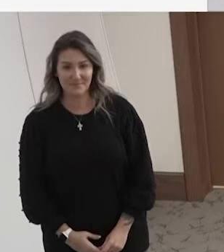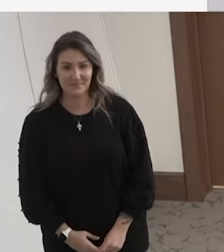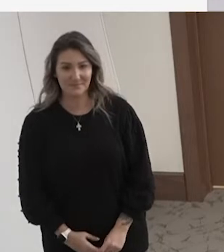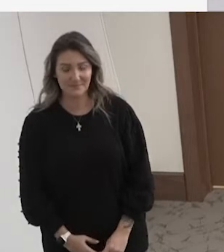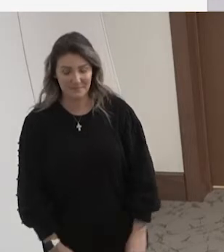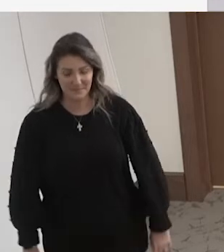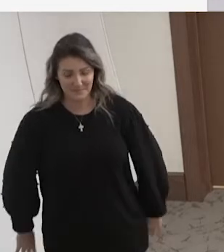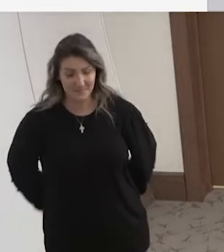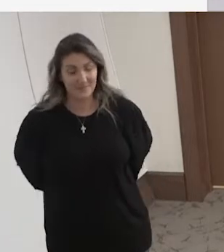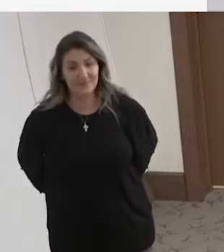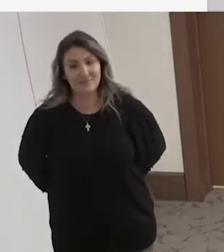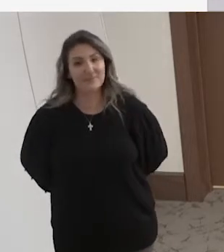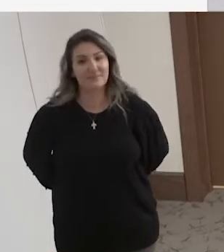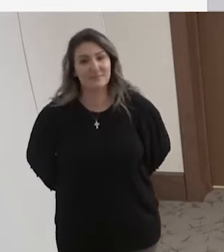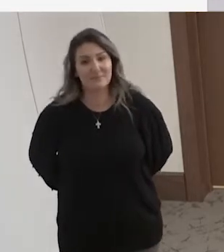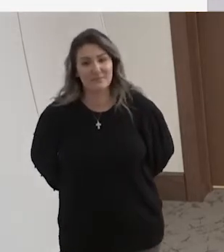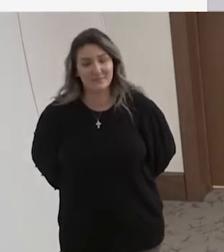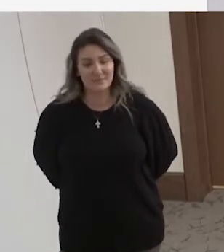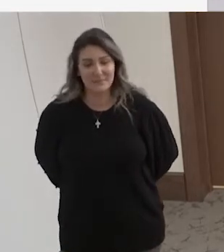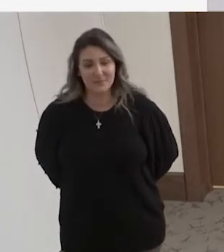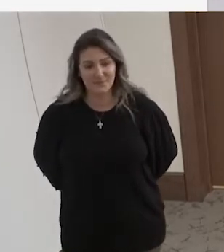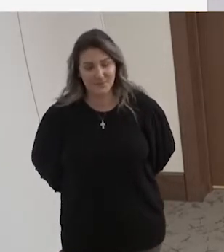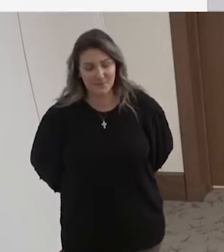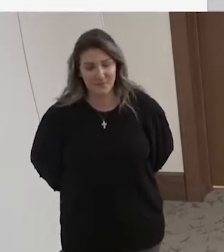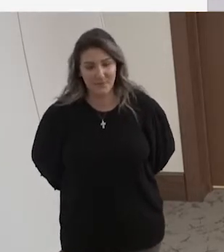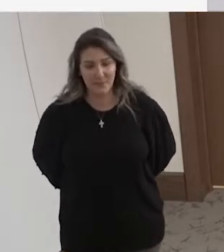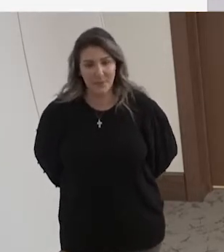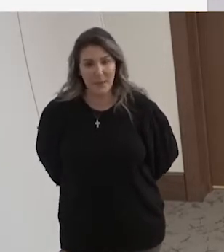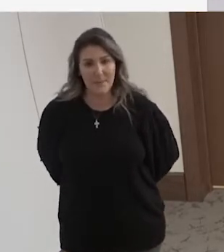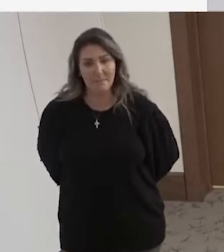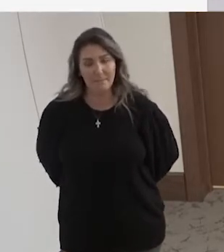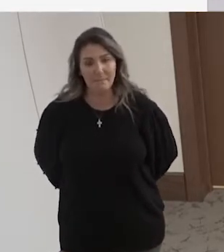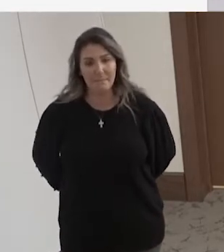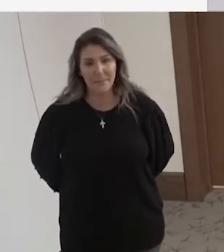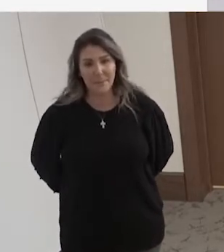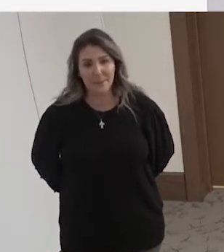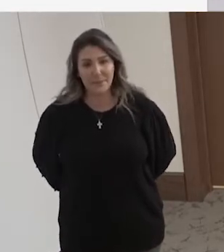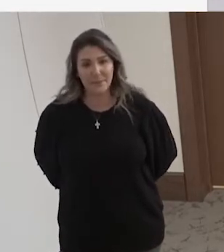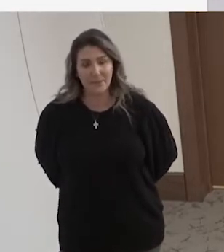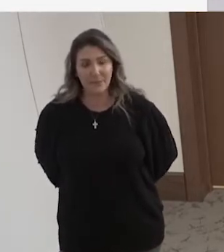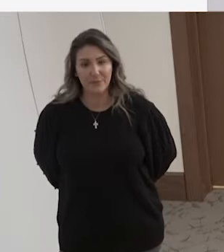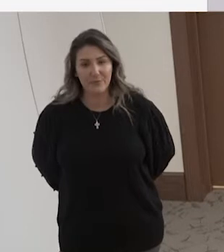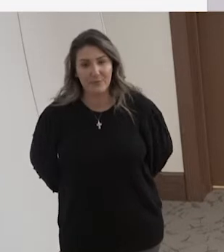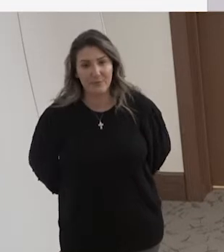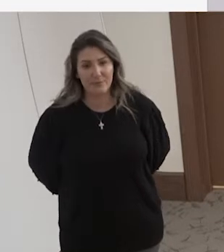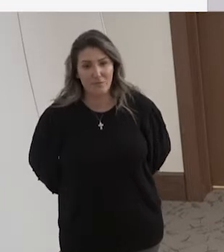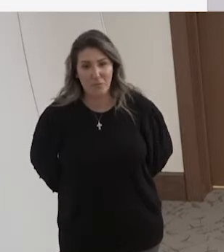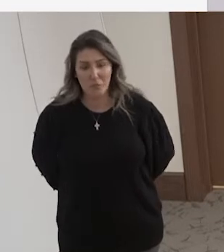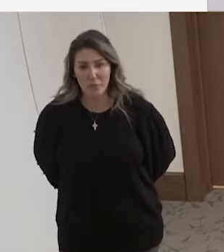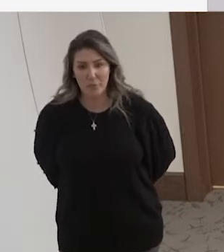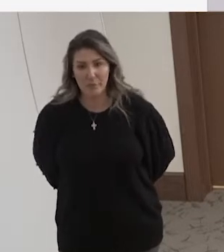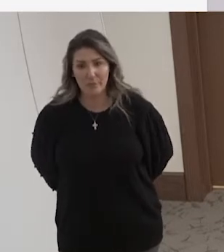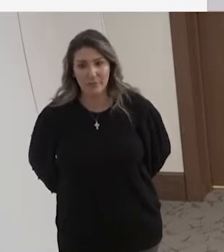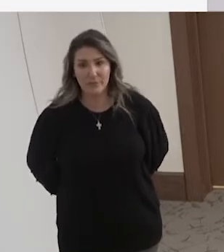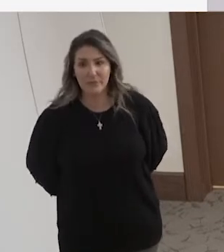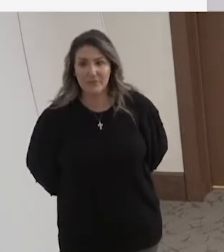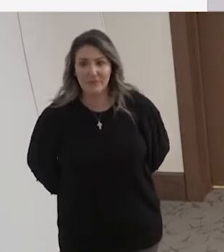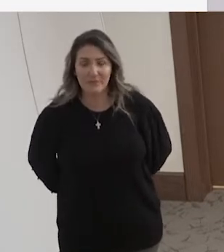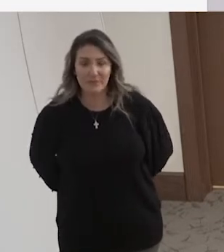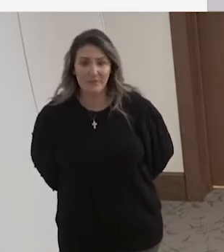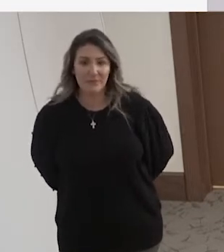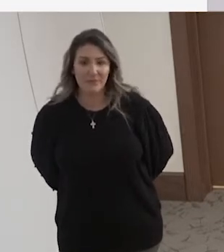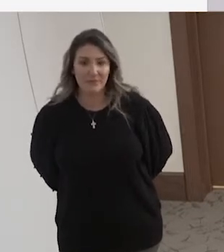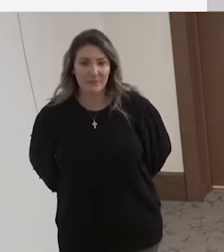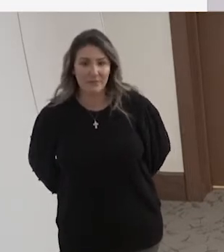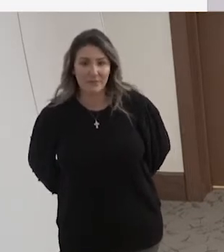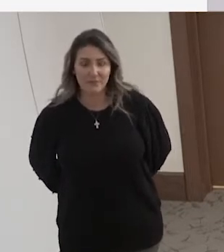y yo considero que estos exámenes o tests del COVID han sido de gran